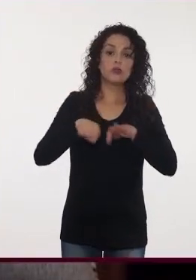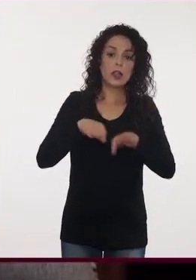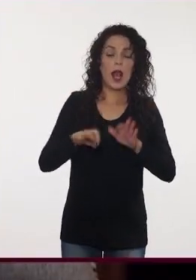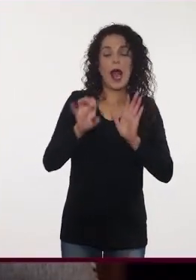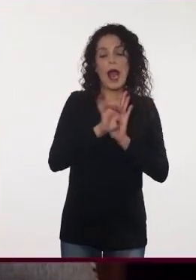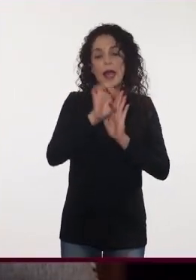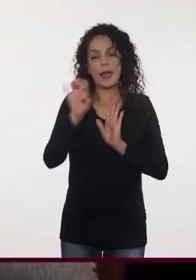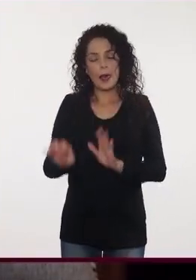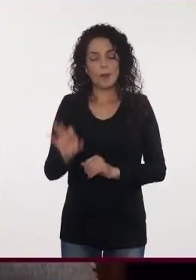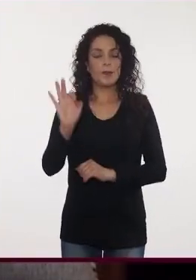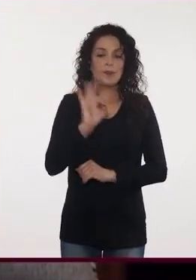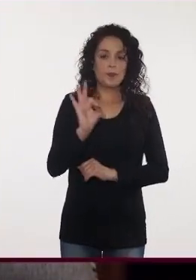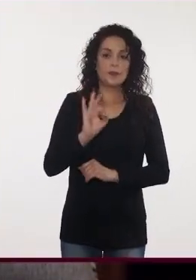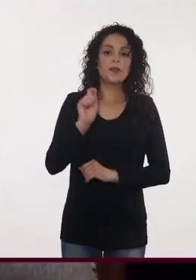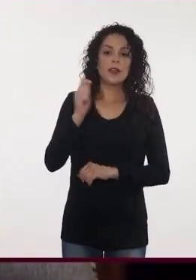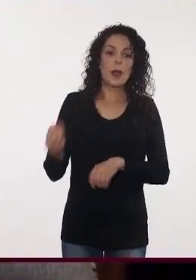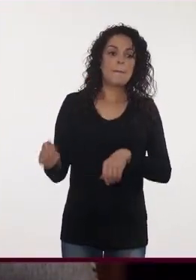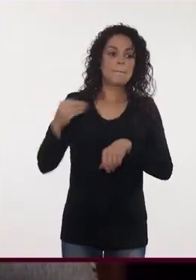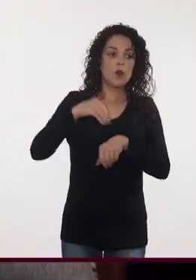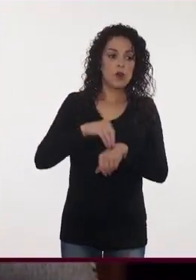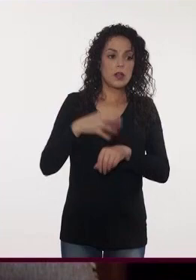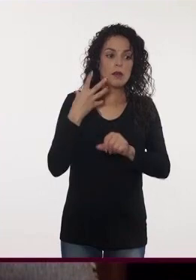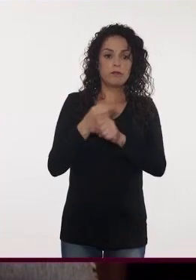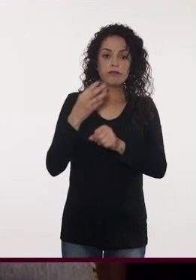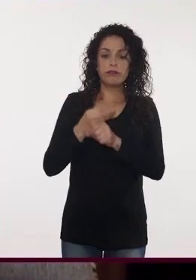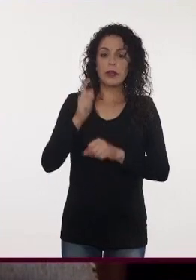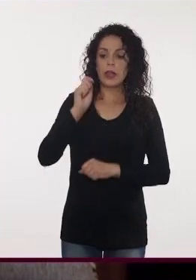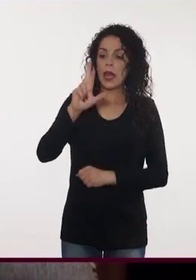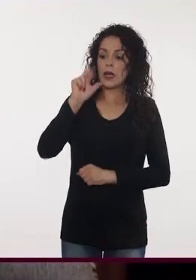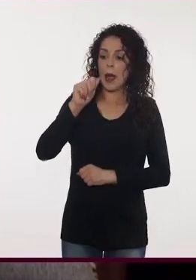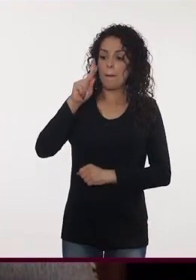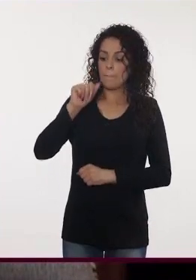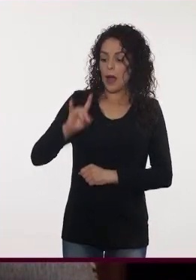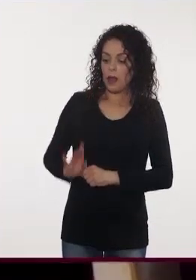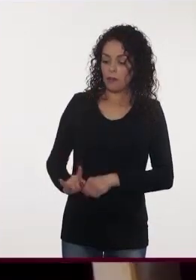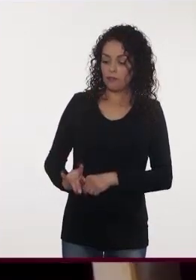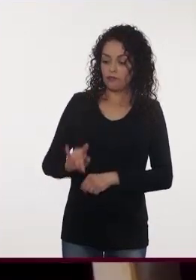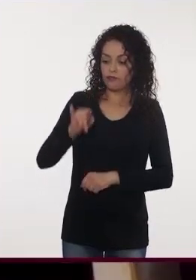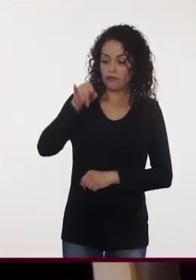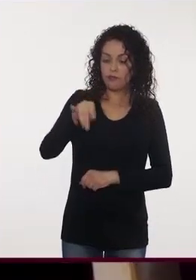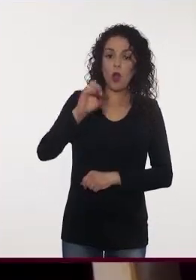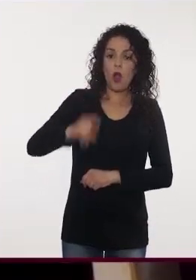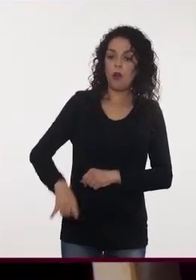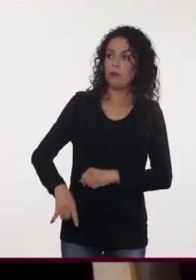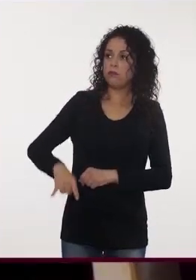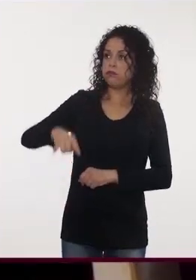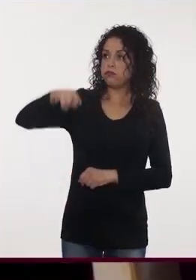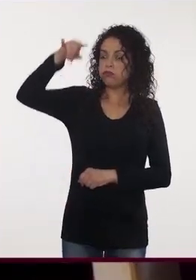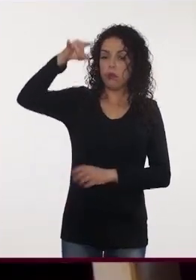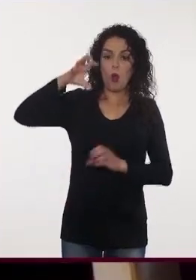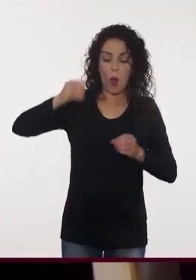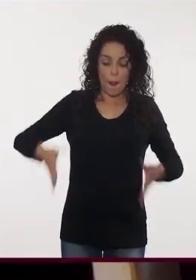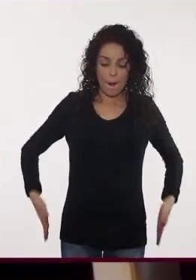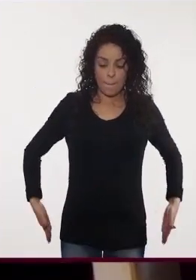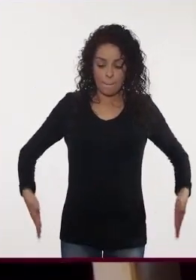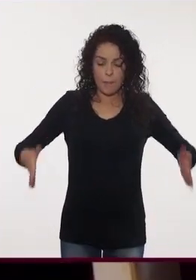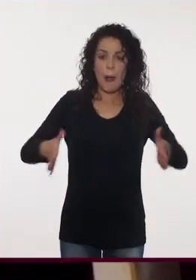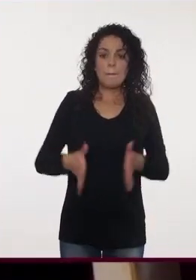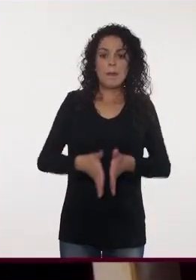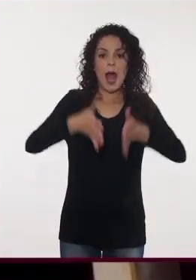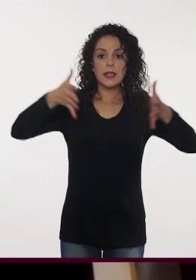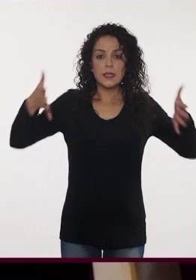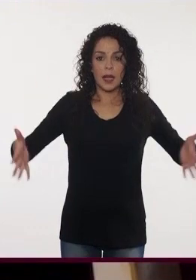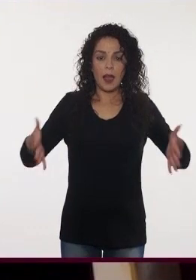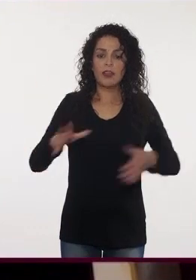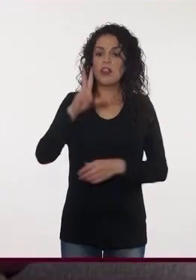por ejemplo, la instalación y mantenimiento de rampas, elevadores, pasillos lo suficientemente amplios y